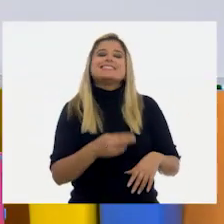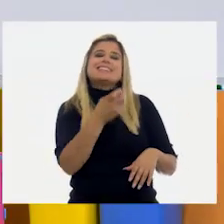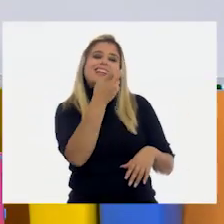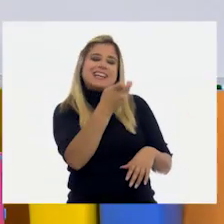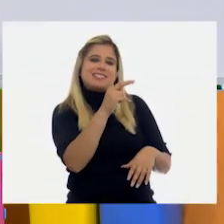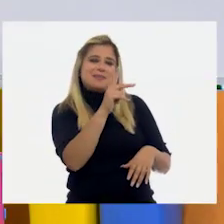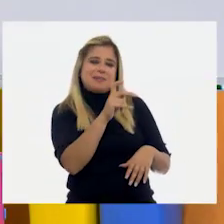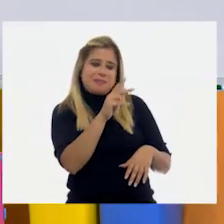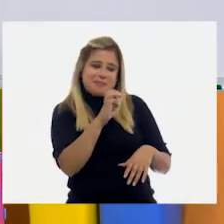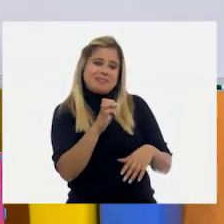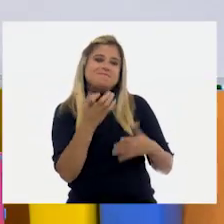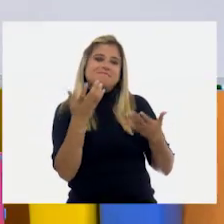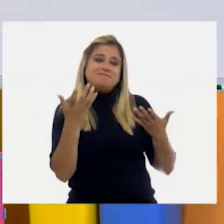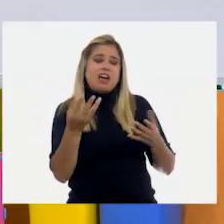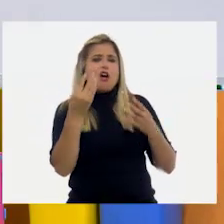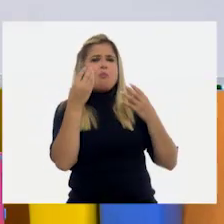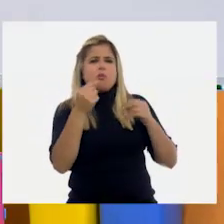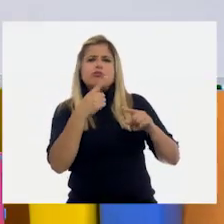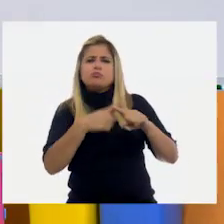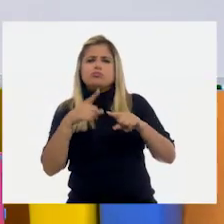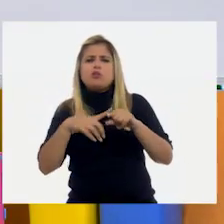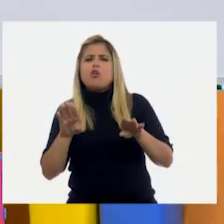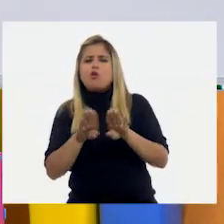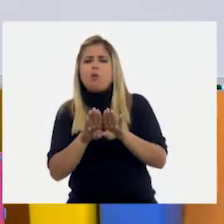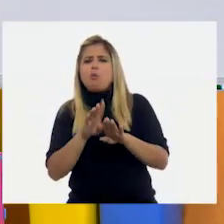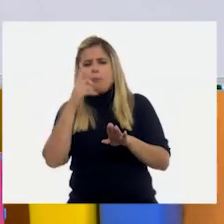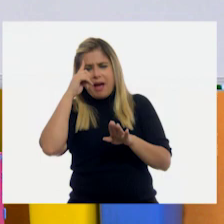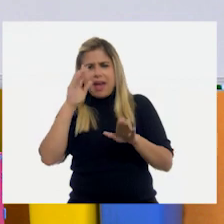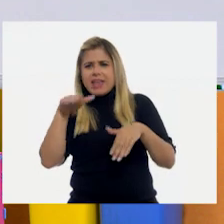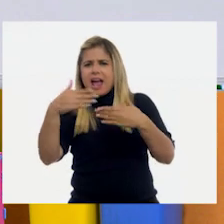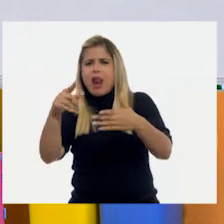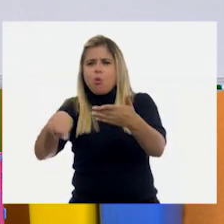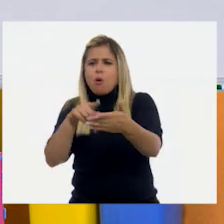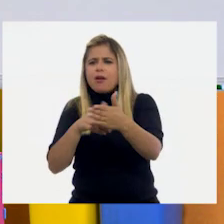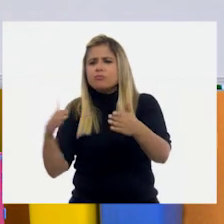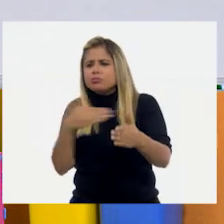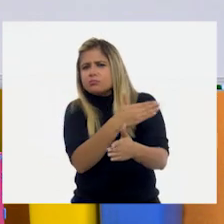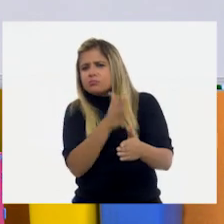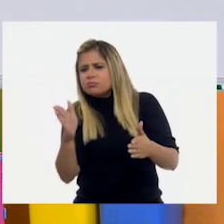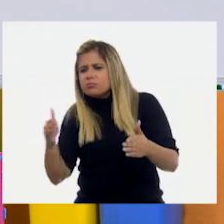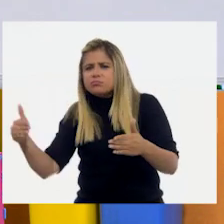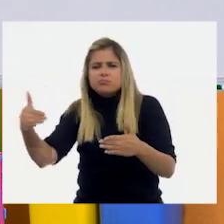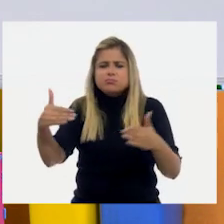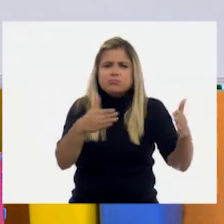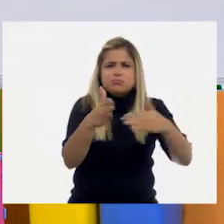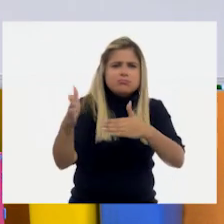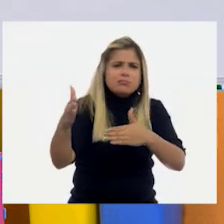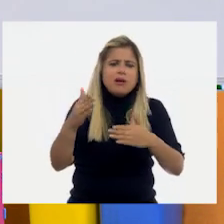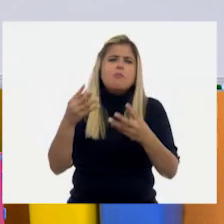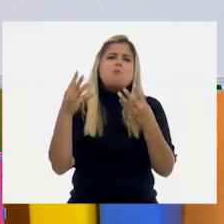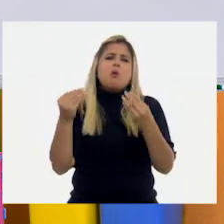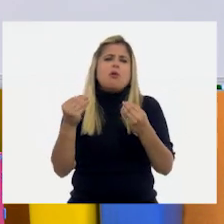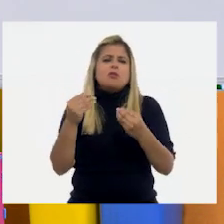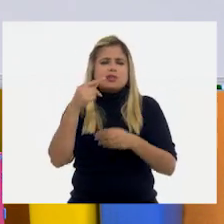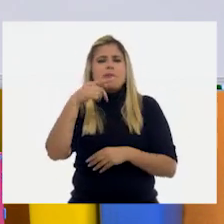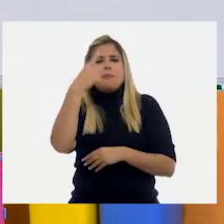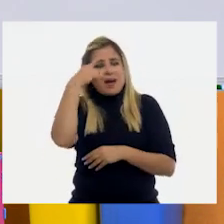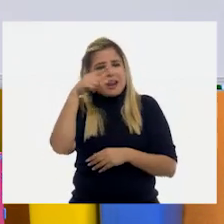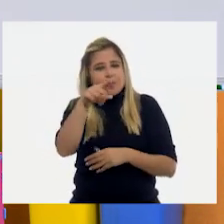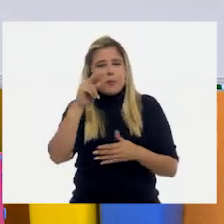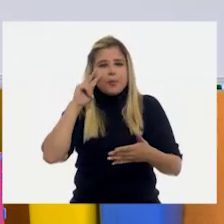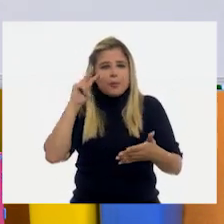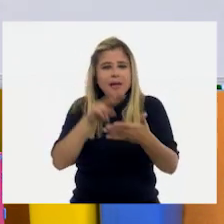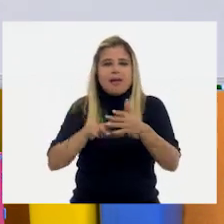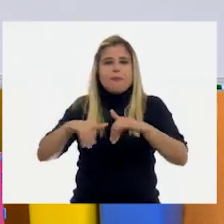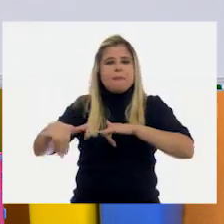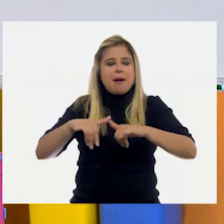Pepe. Hay muchas opciones de cómo llegar a diferentes lugares. Solo es cuestión de saber leer el